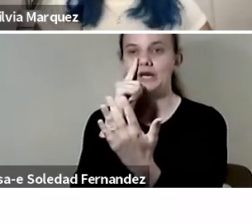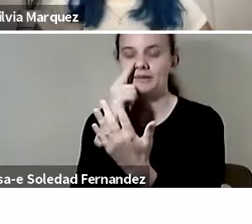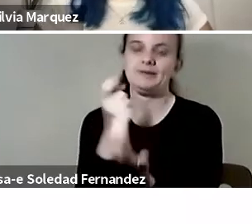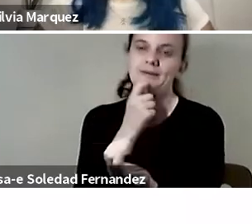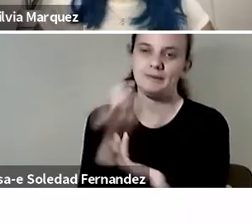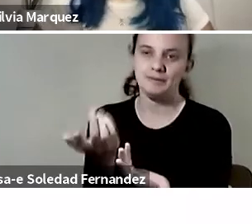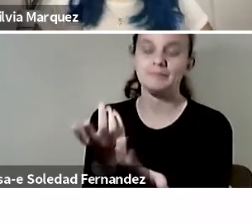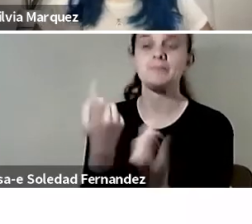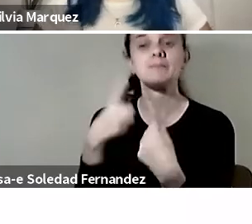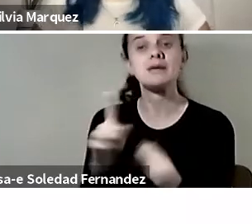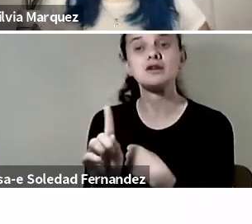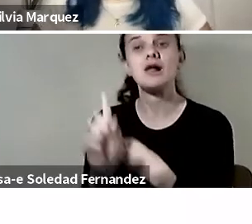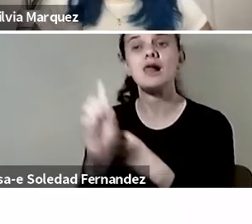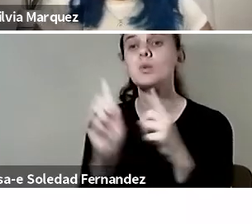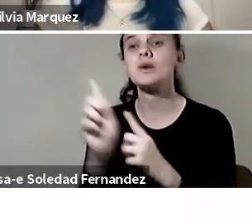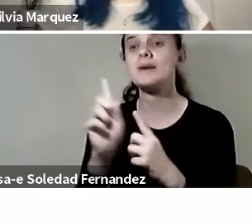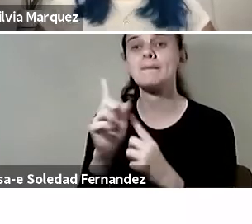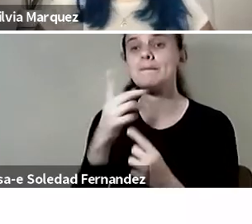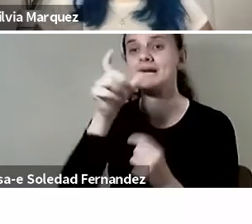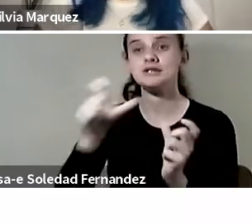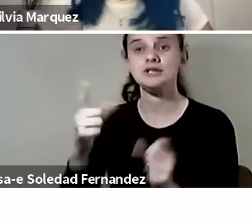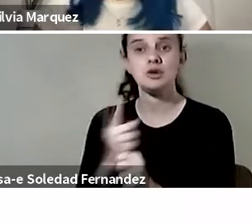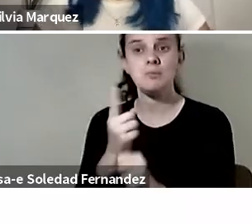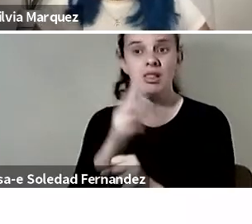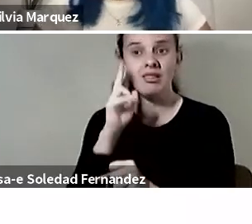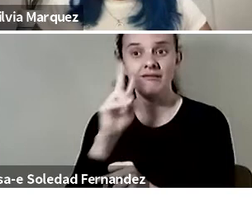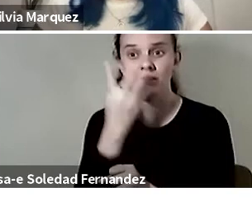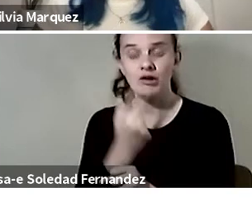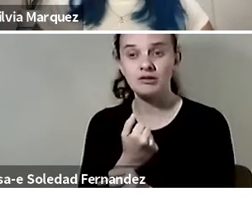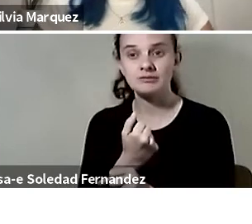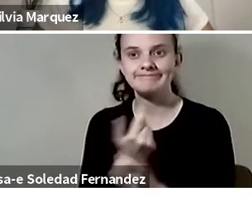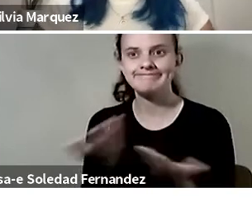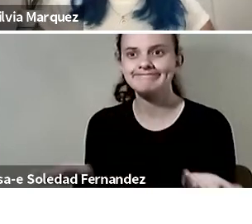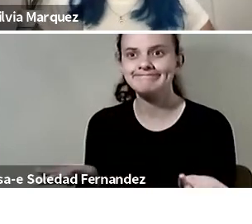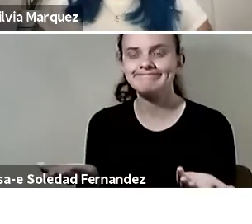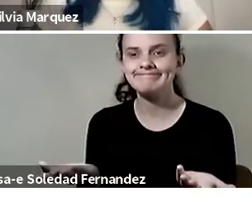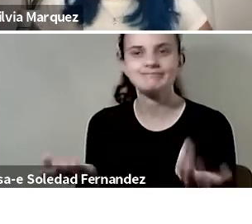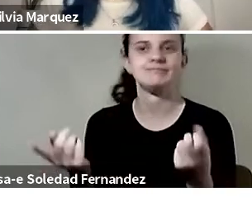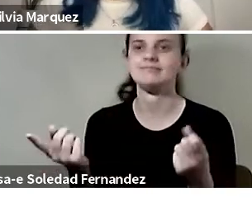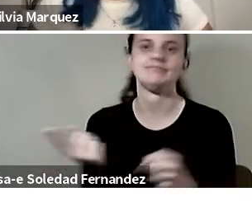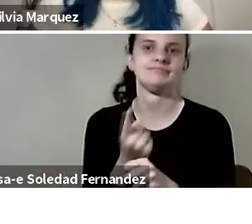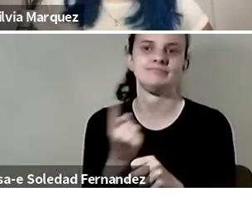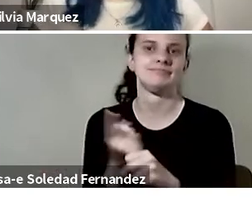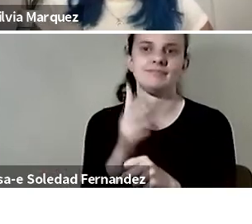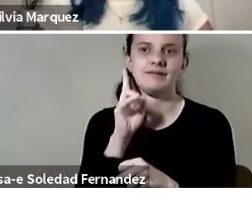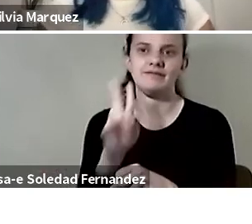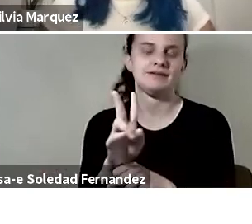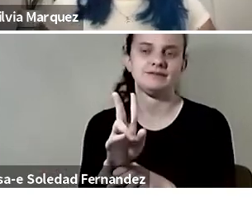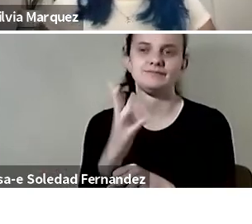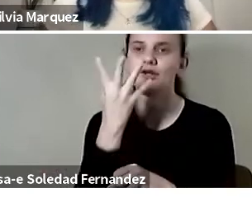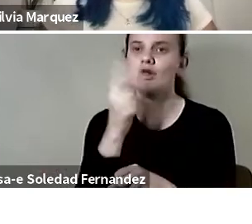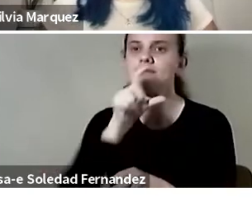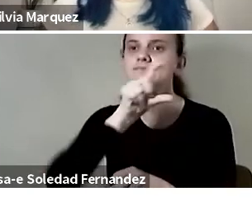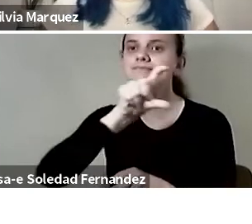de media es el del verde, entonces es el resultado de junio, no sé. Pero hay personas que no pueden percibir ese color, entonces